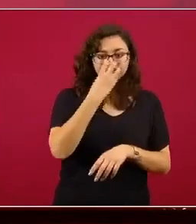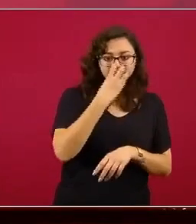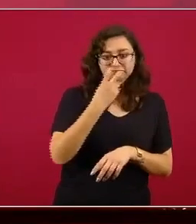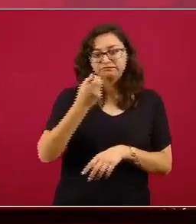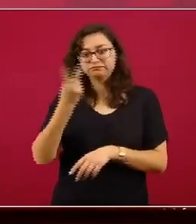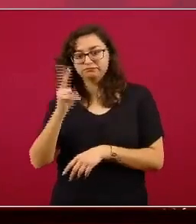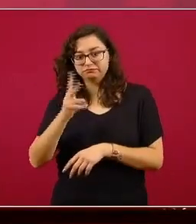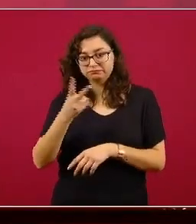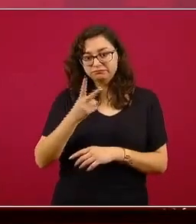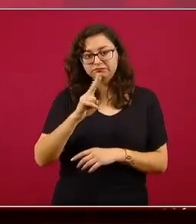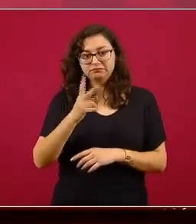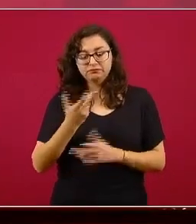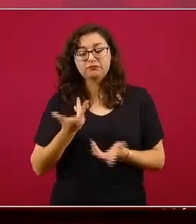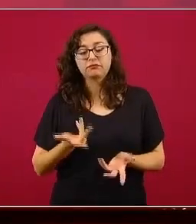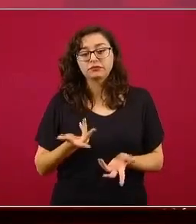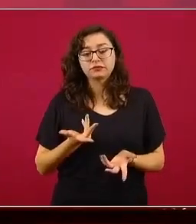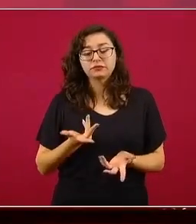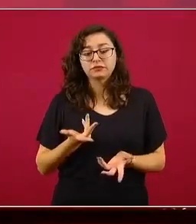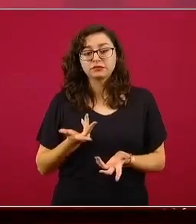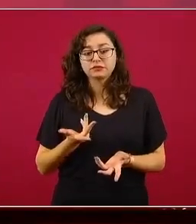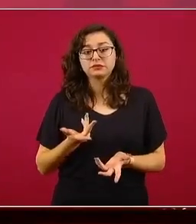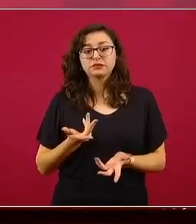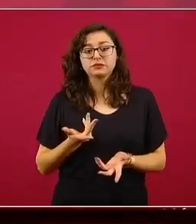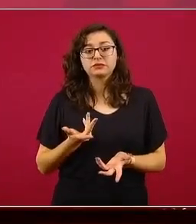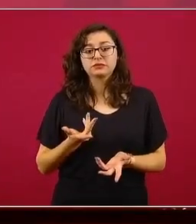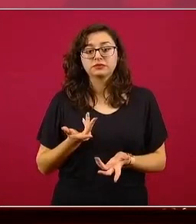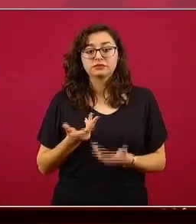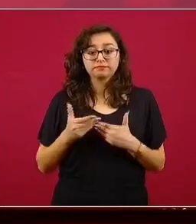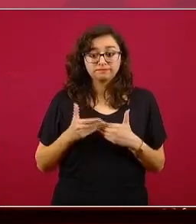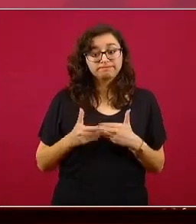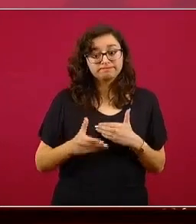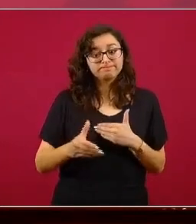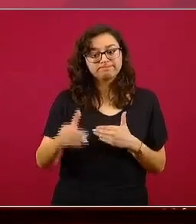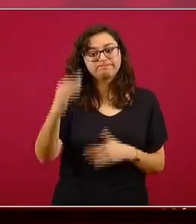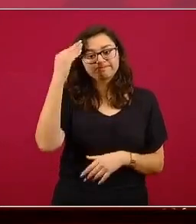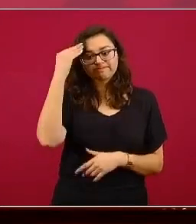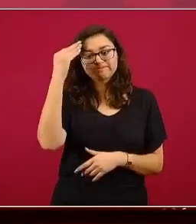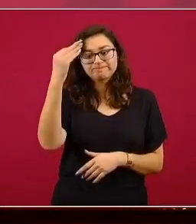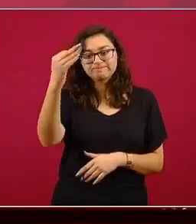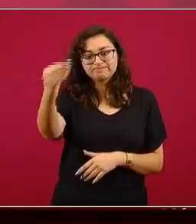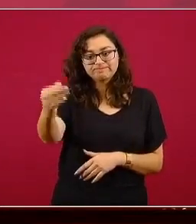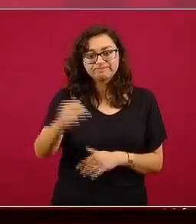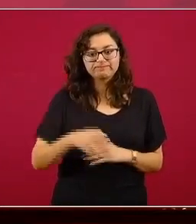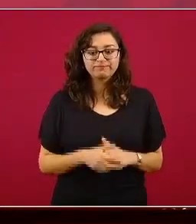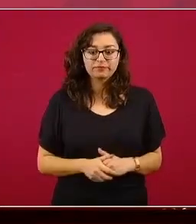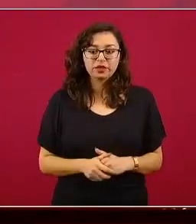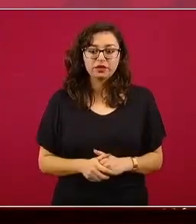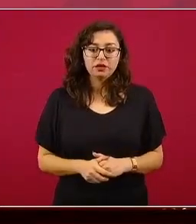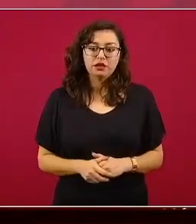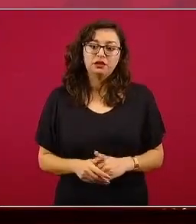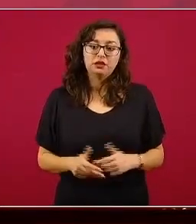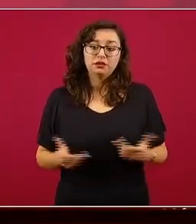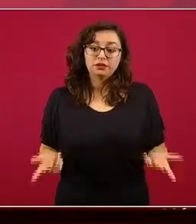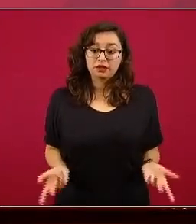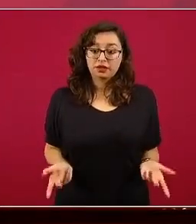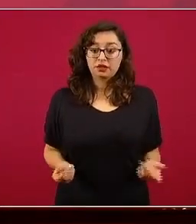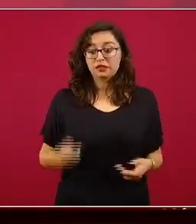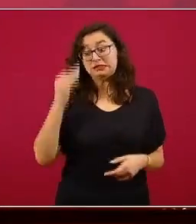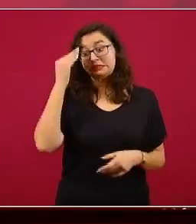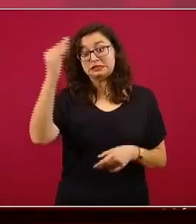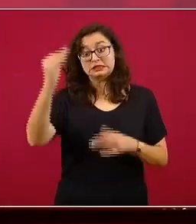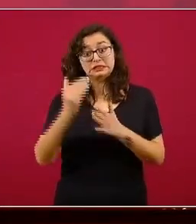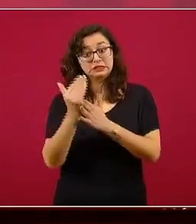intubación para recibir oxígeno a presión durante más tiempo. Entonces, ¿cómo podemos reducir el tiempo de